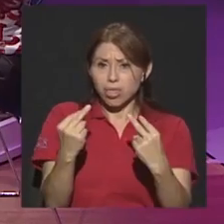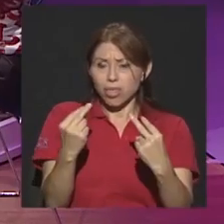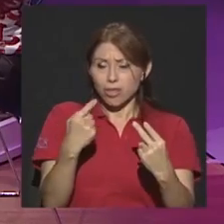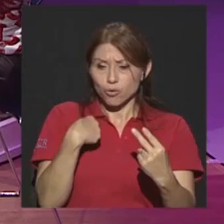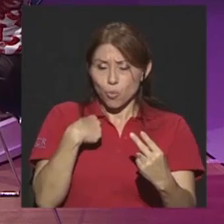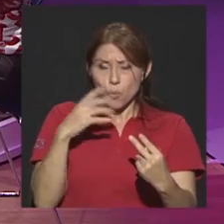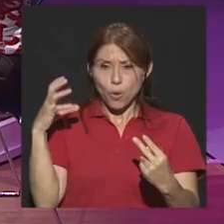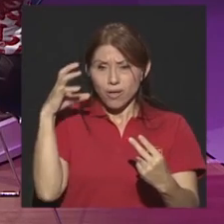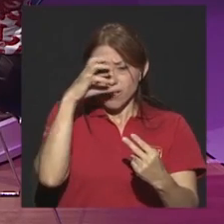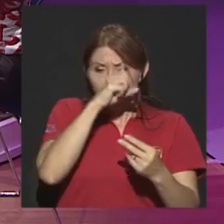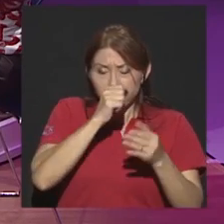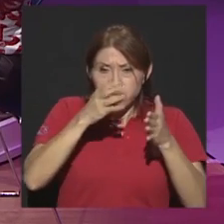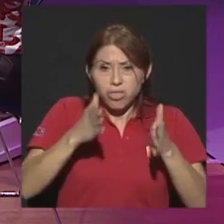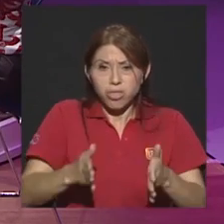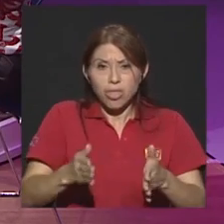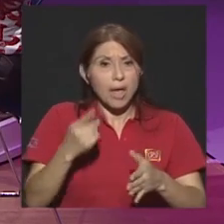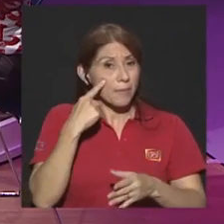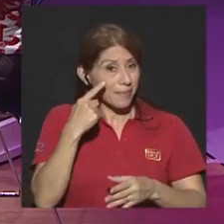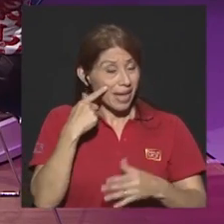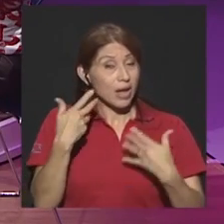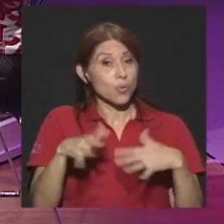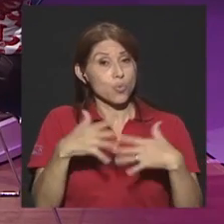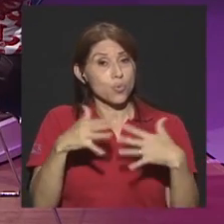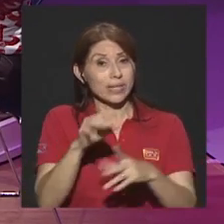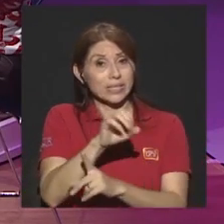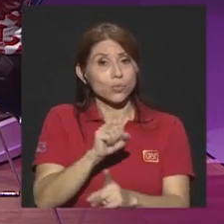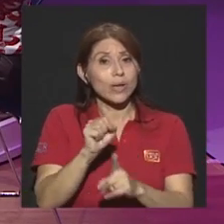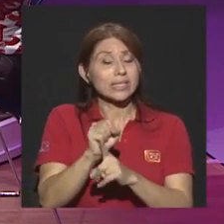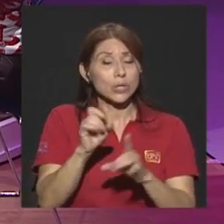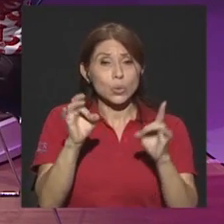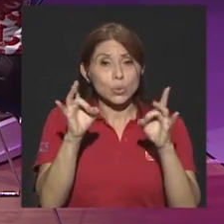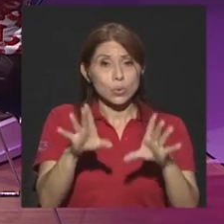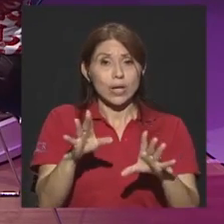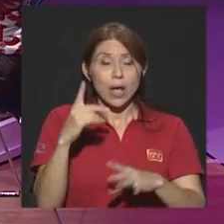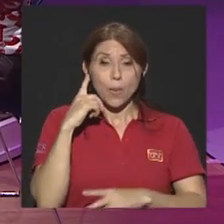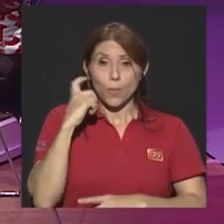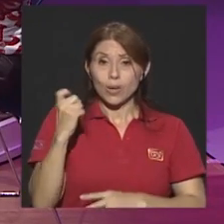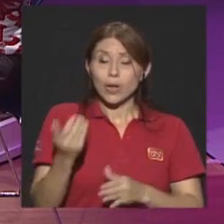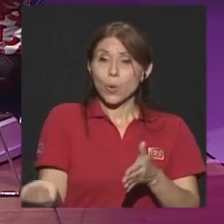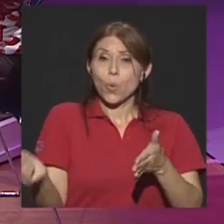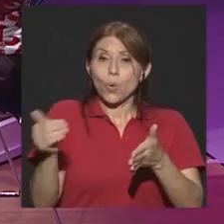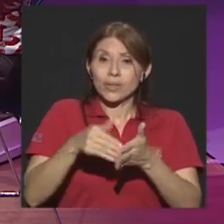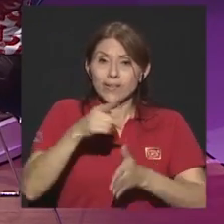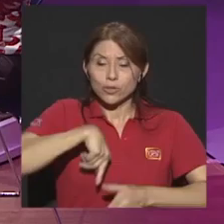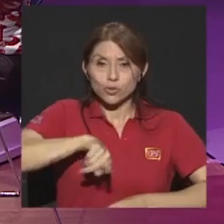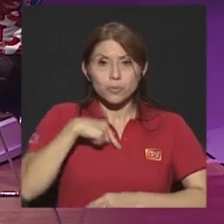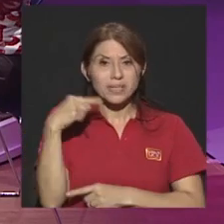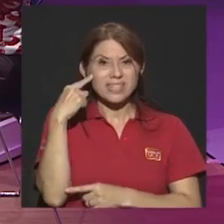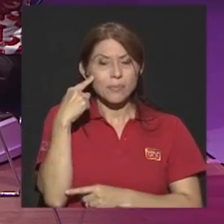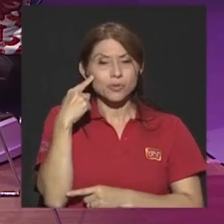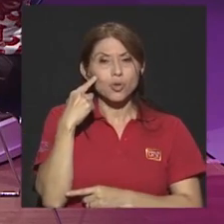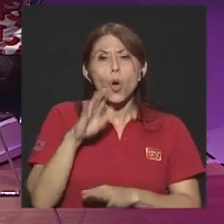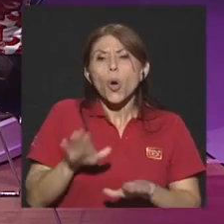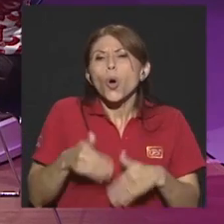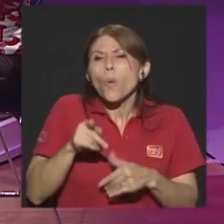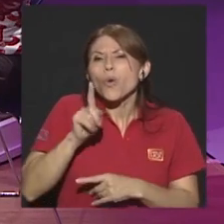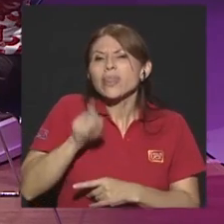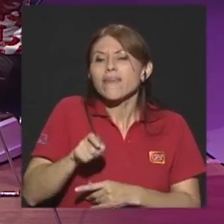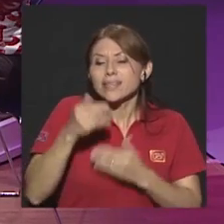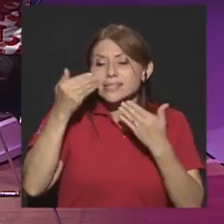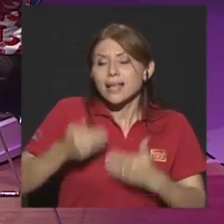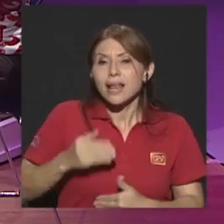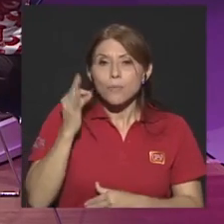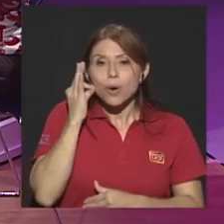ese juego perverso, ¿verdad? Que es volver, porque nos devuelven al deber ser de las mujeres, que es estar calladas, ser sumisas,